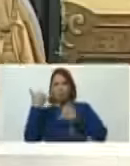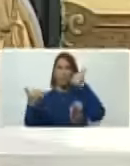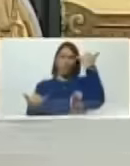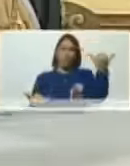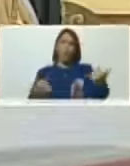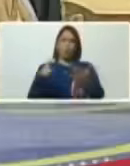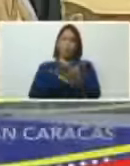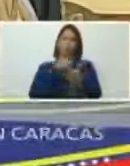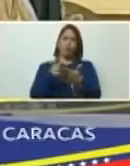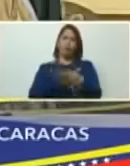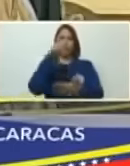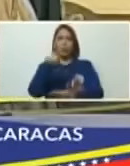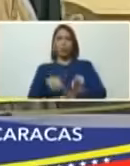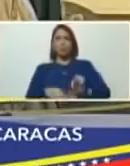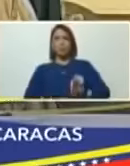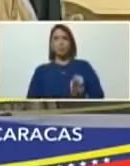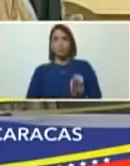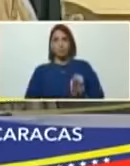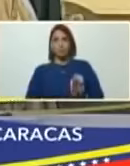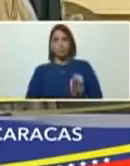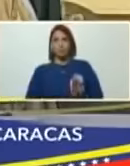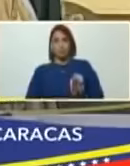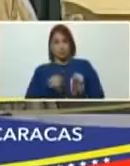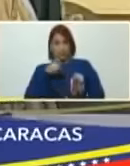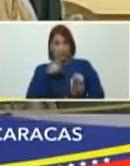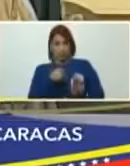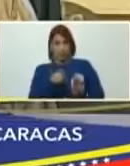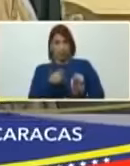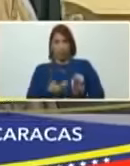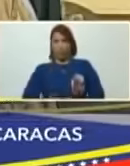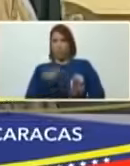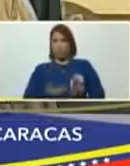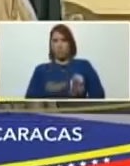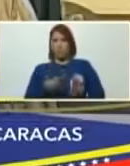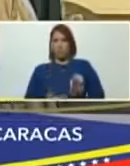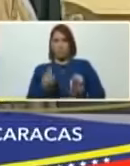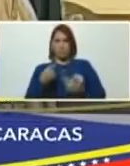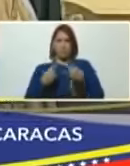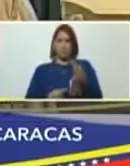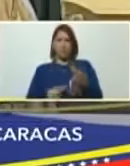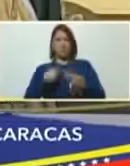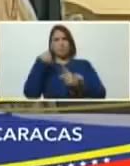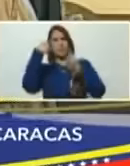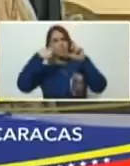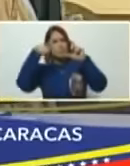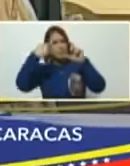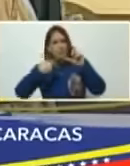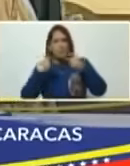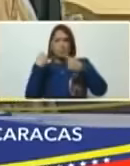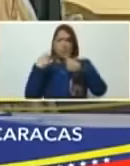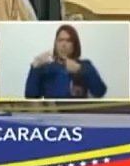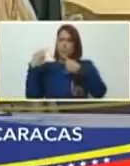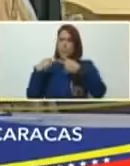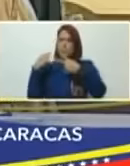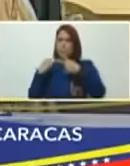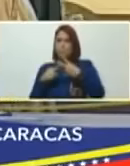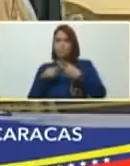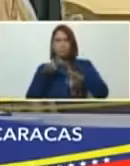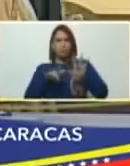App, además porque es una red social múltiple, ¿ves? Con videíto, con